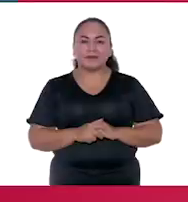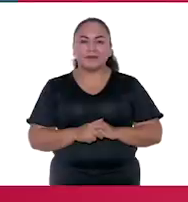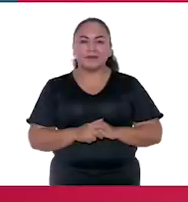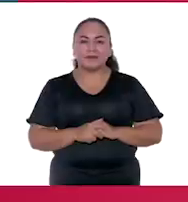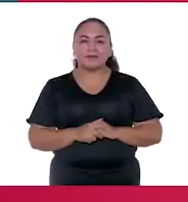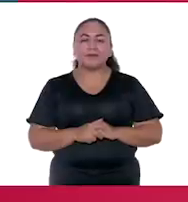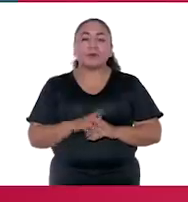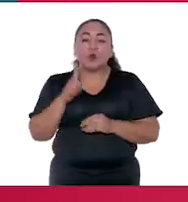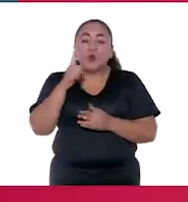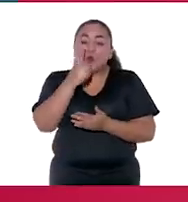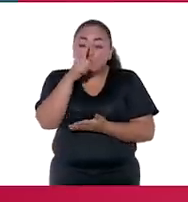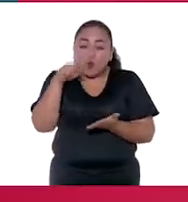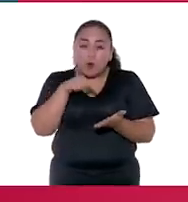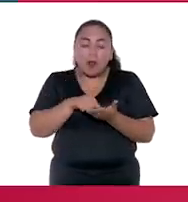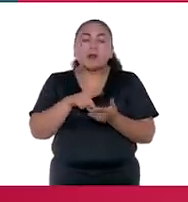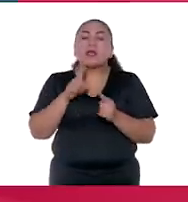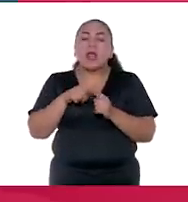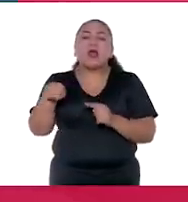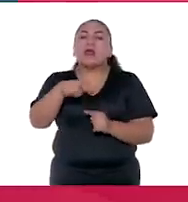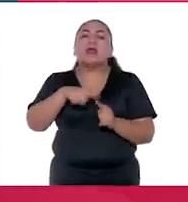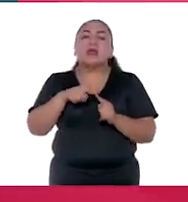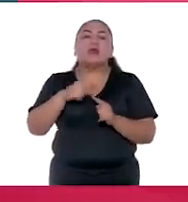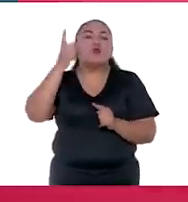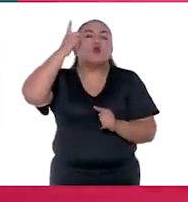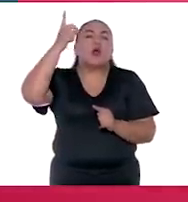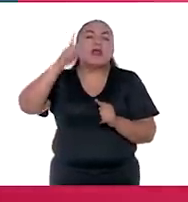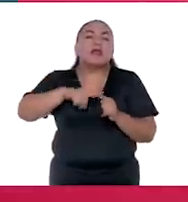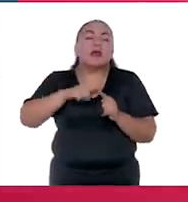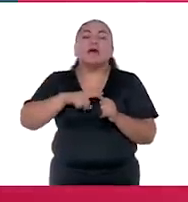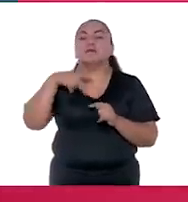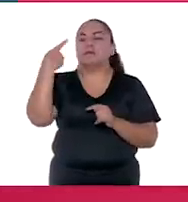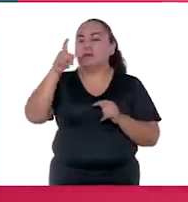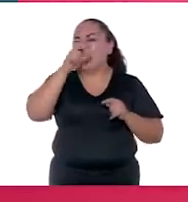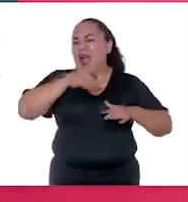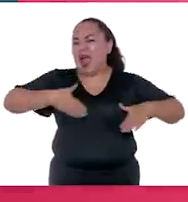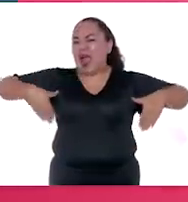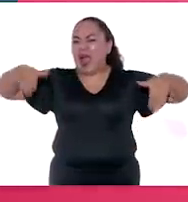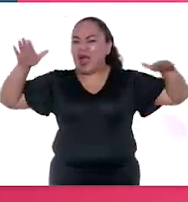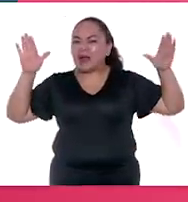Un espacio solo apto para los dueños del cielo.